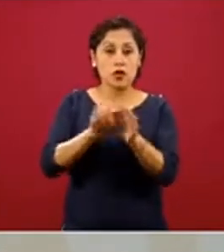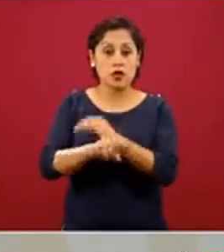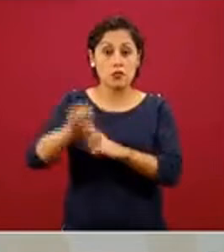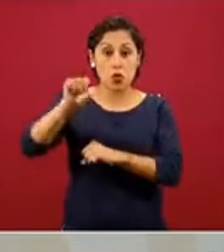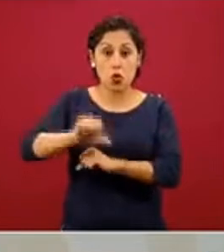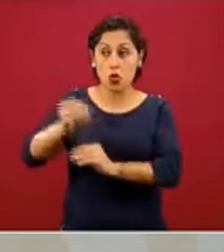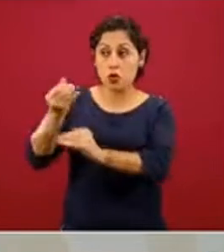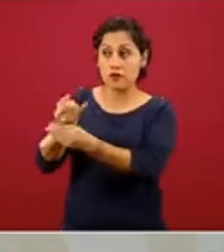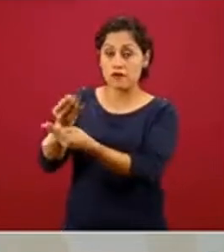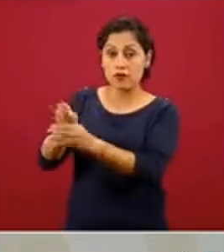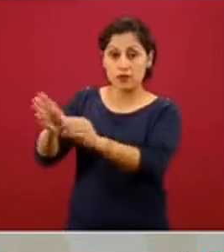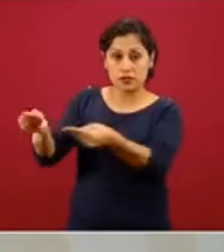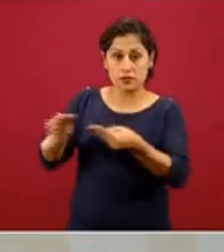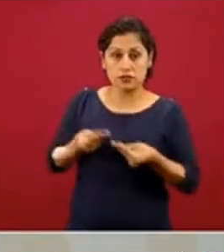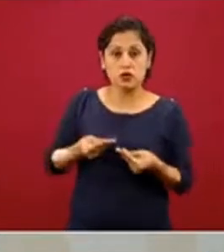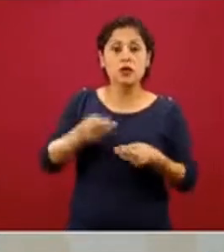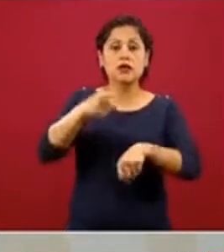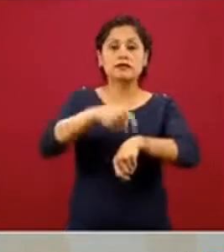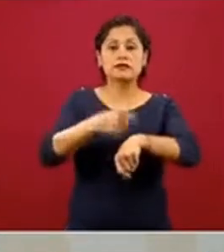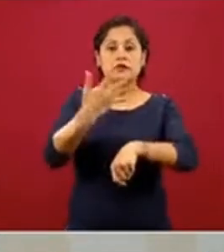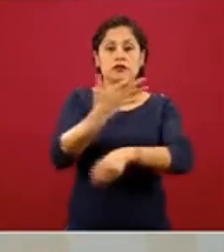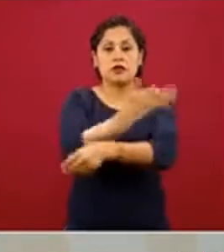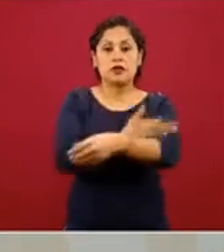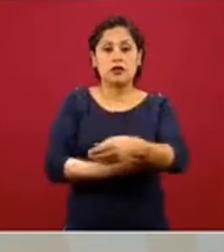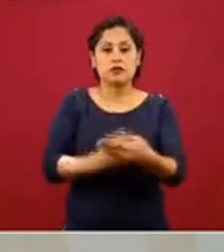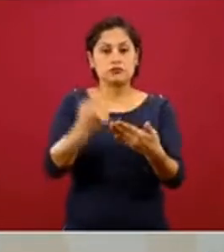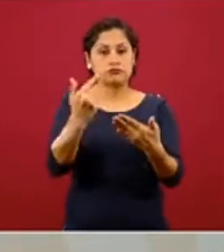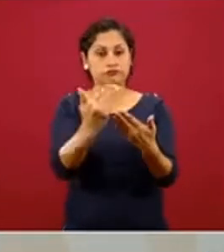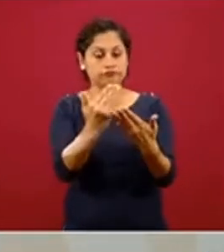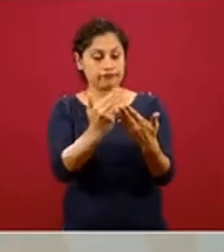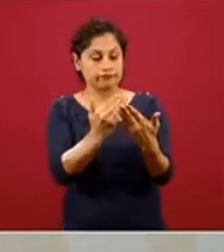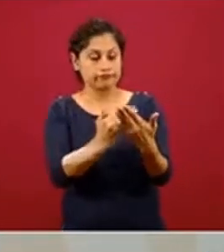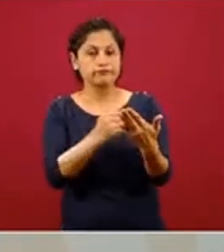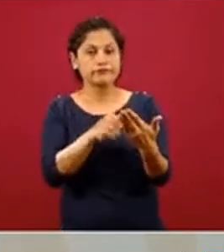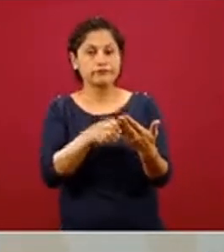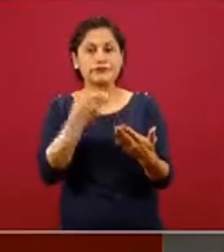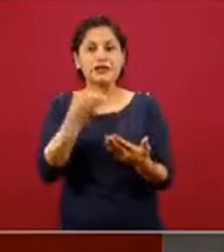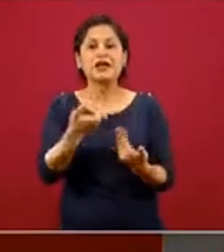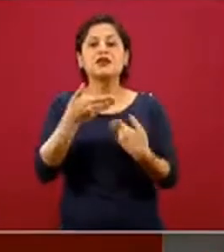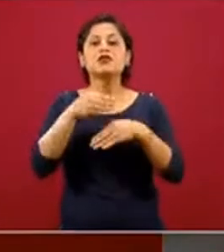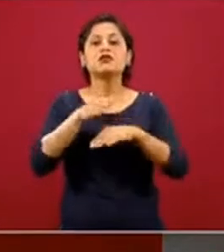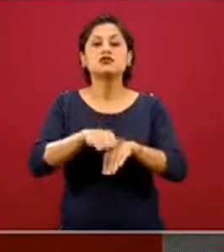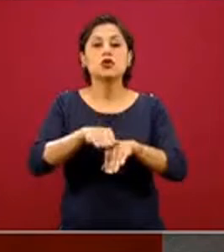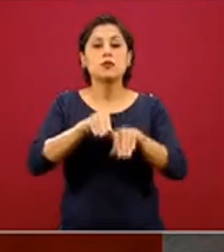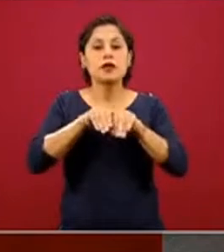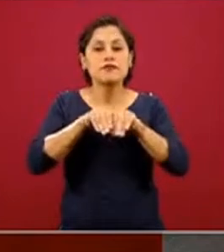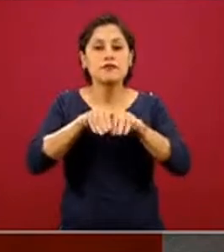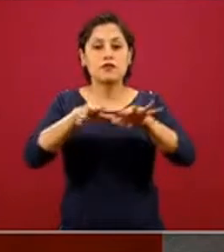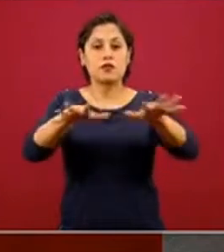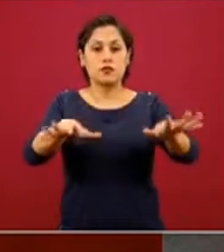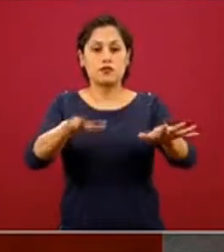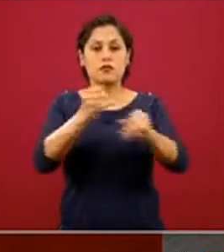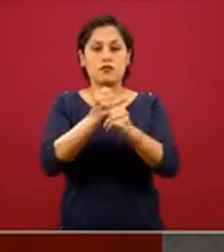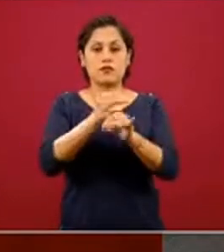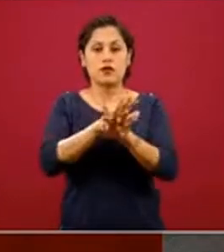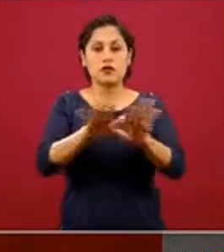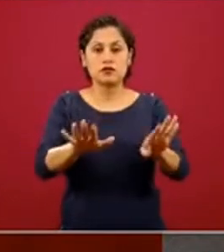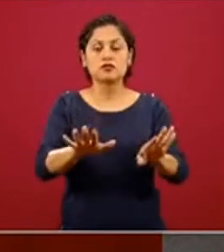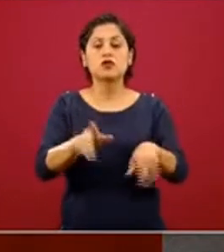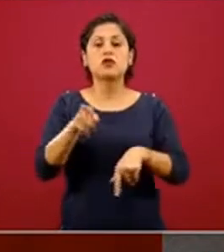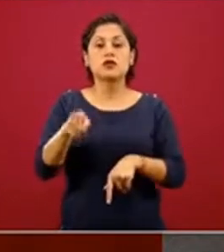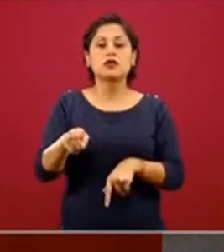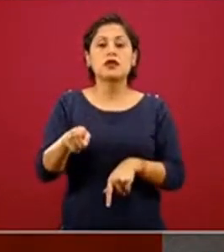5 de la tarde, nos hacen referencia a estas notas que han estado circulando en relación a un brote de este